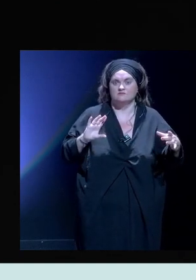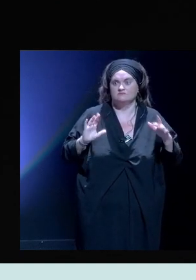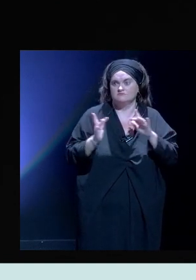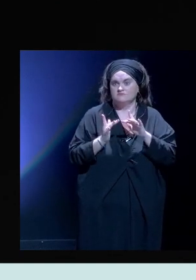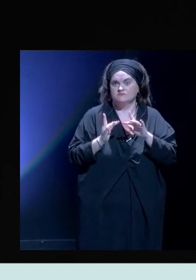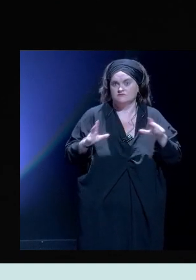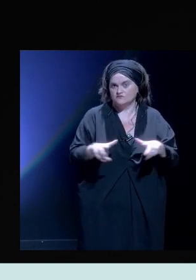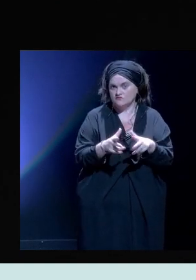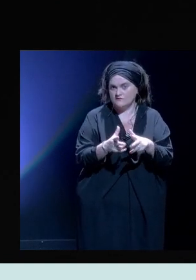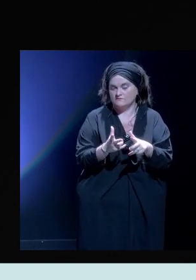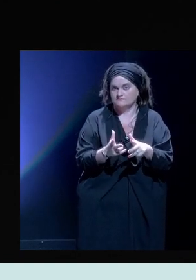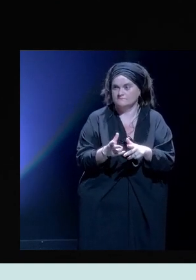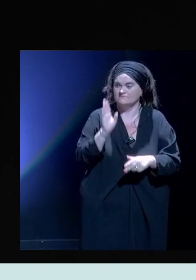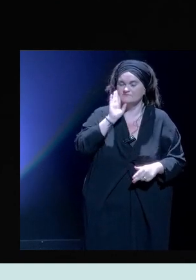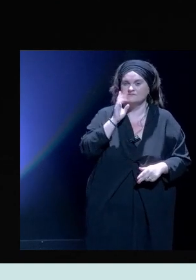que, como ya se ha dicho,